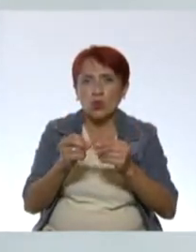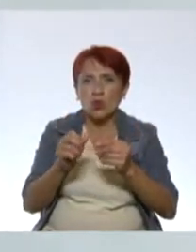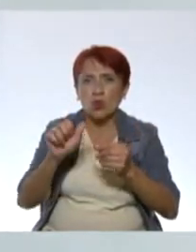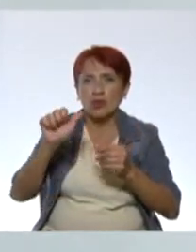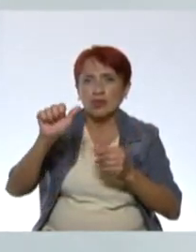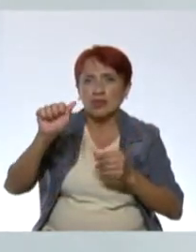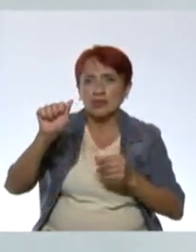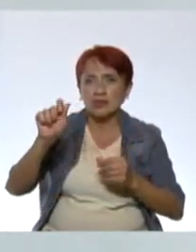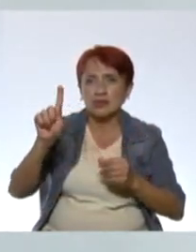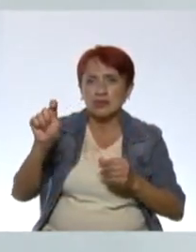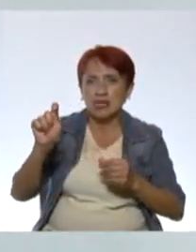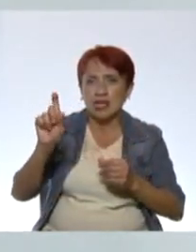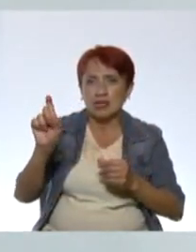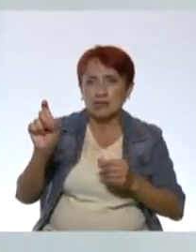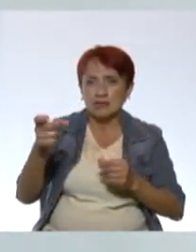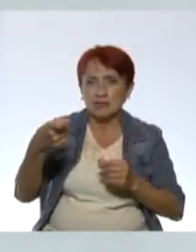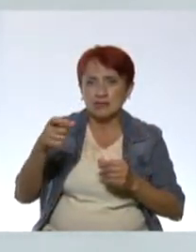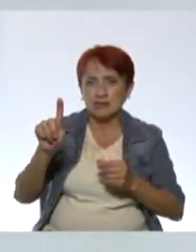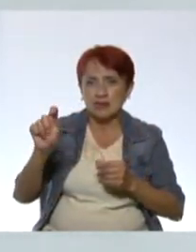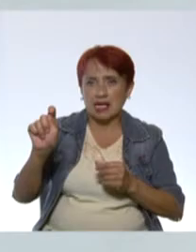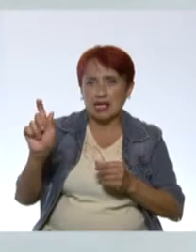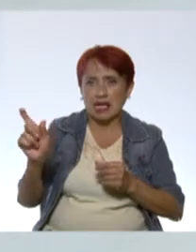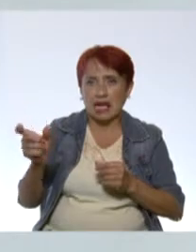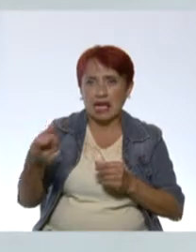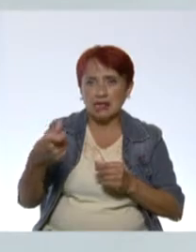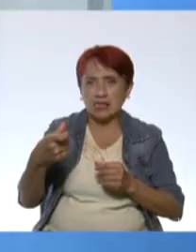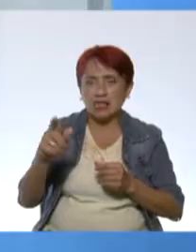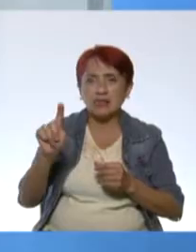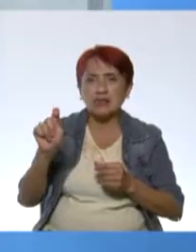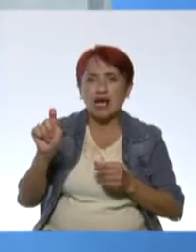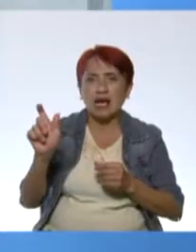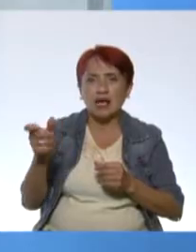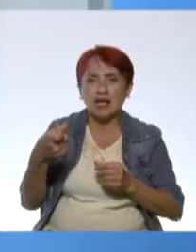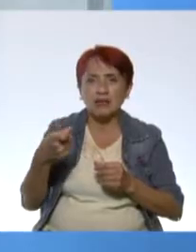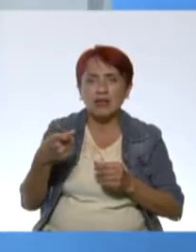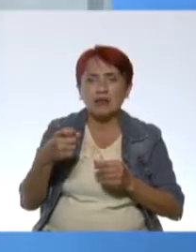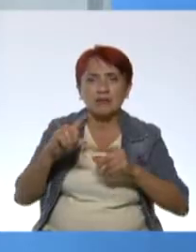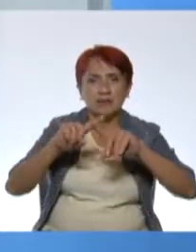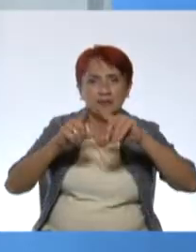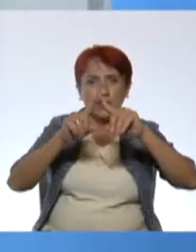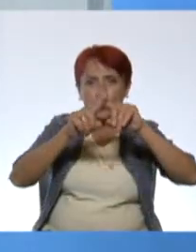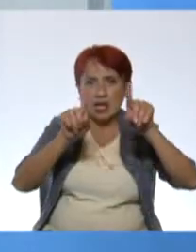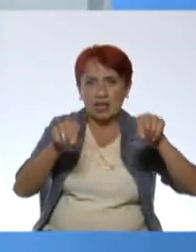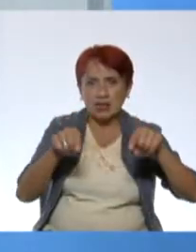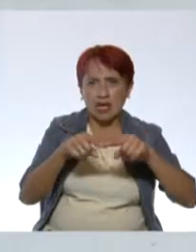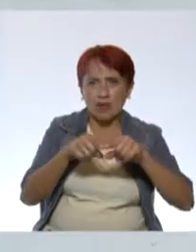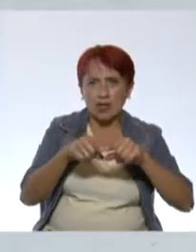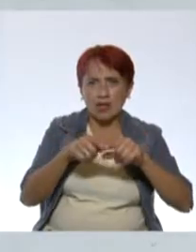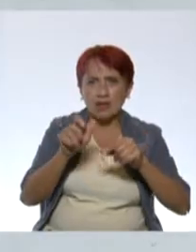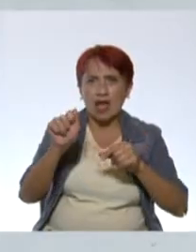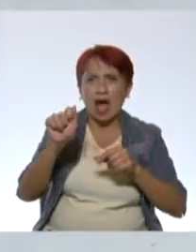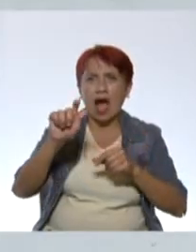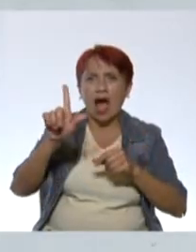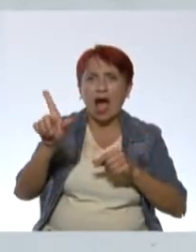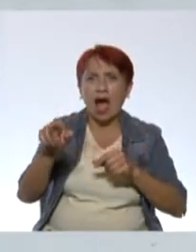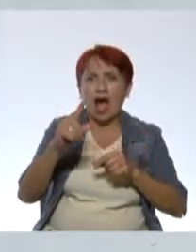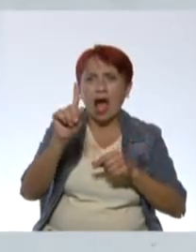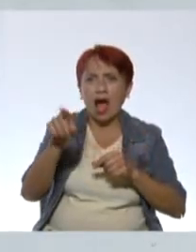1 de ese ángulo, ¿ok? Cuando nosotros lo buscamos por tabla, porque para esto existen unas tablas, nos dice que es